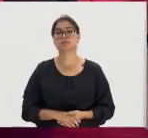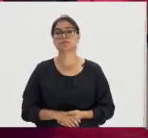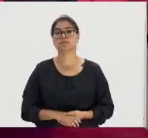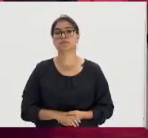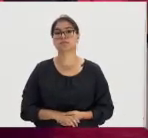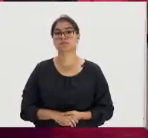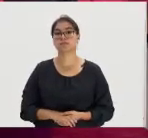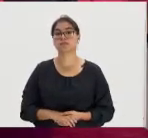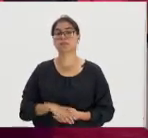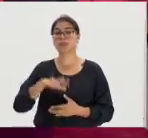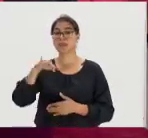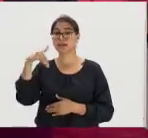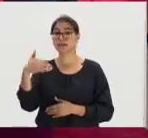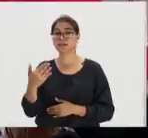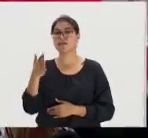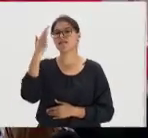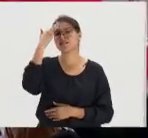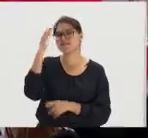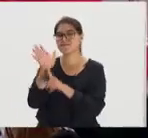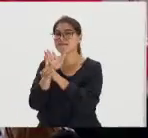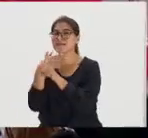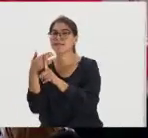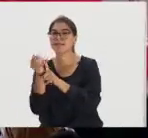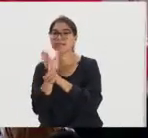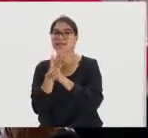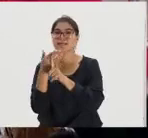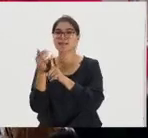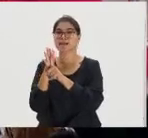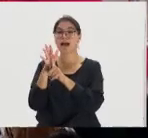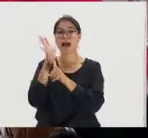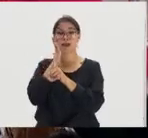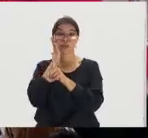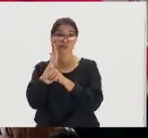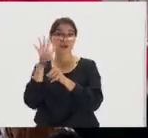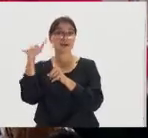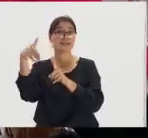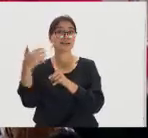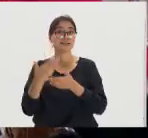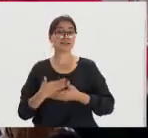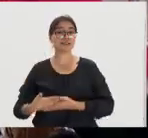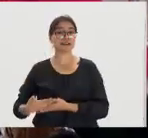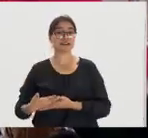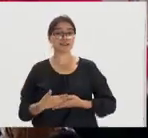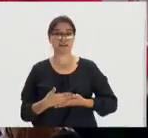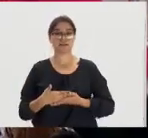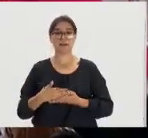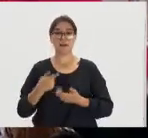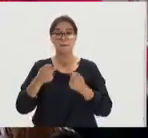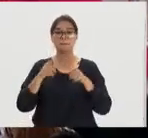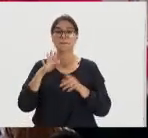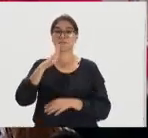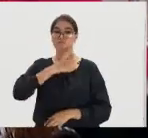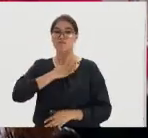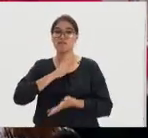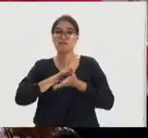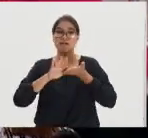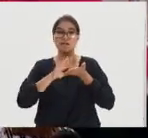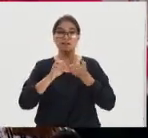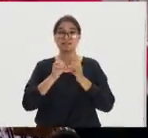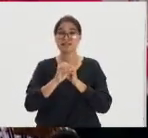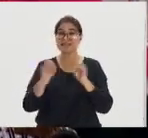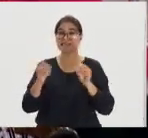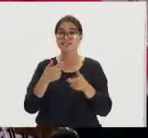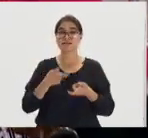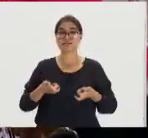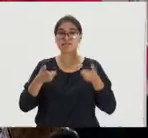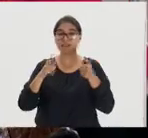Y luego compramos a sus hermanitos menores. Pero el día que se acabe el pisto, ese día se acabó el amor. Aquí todo el